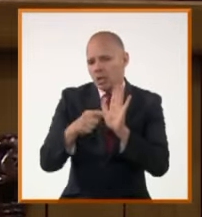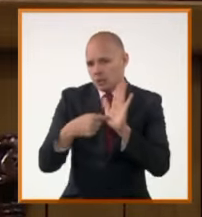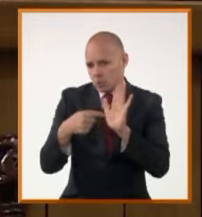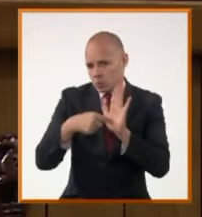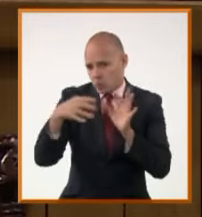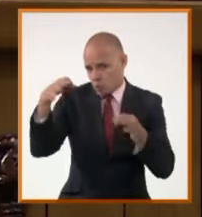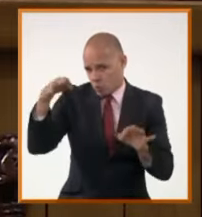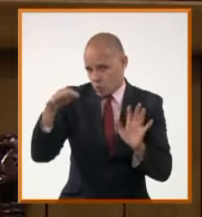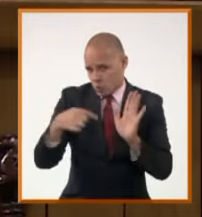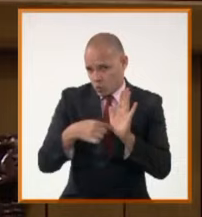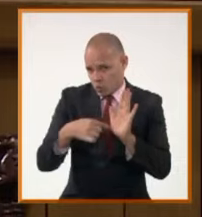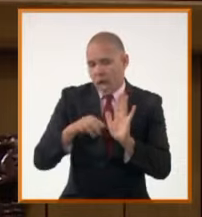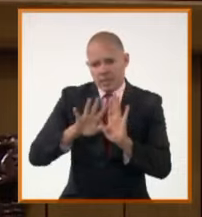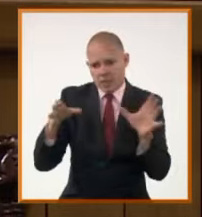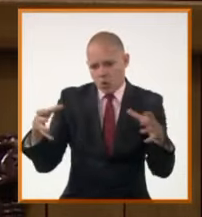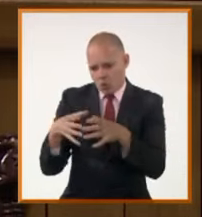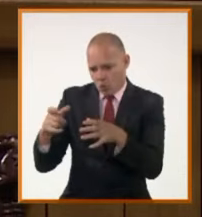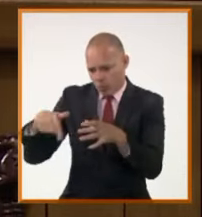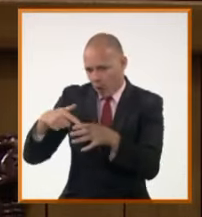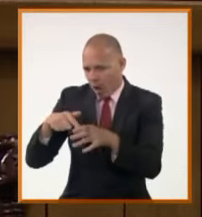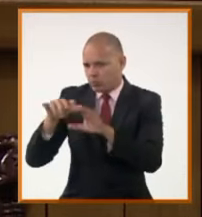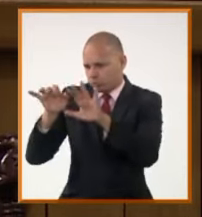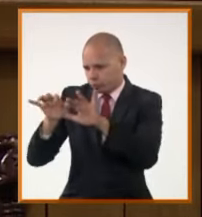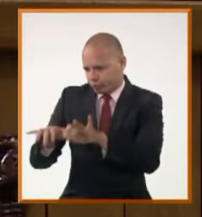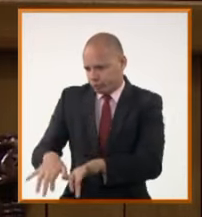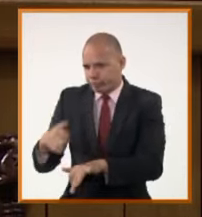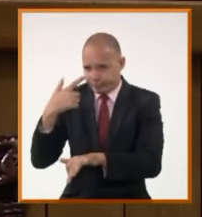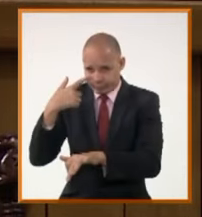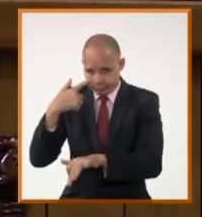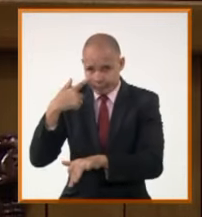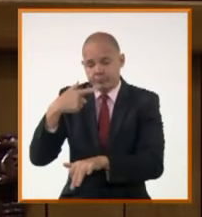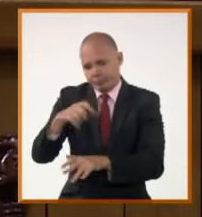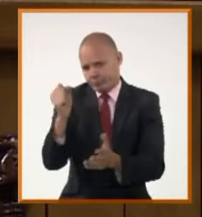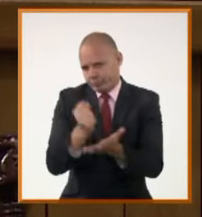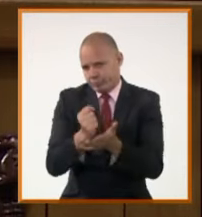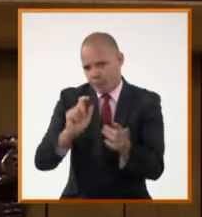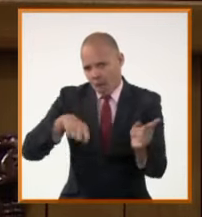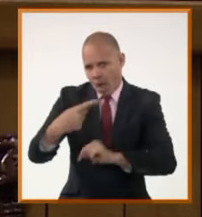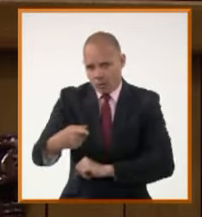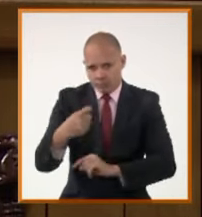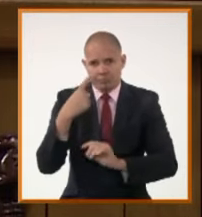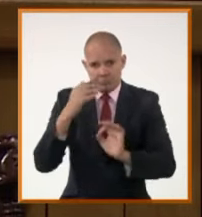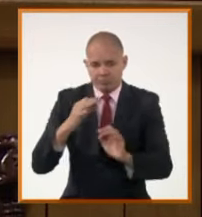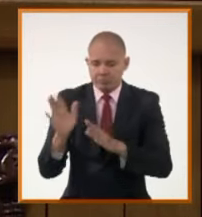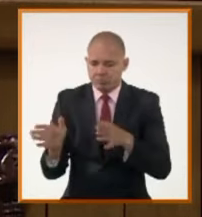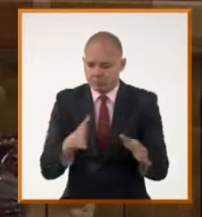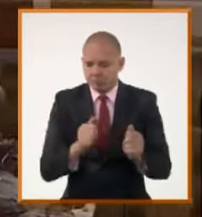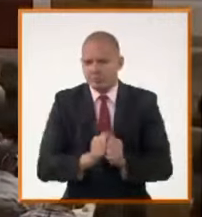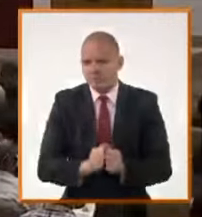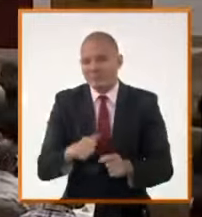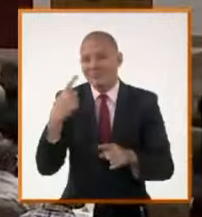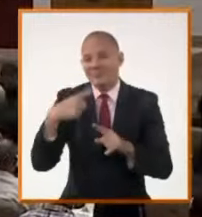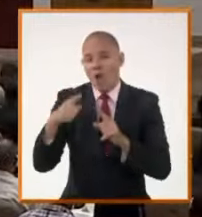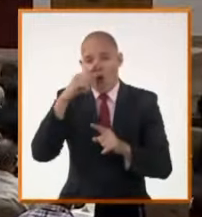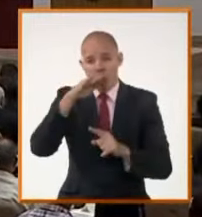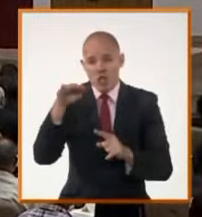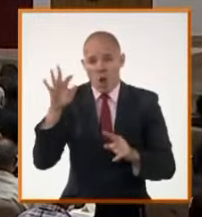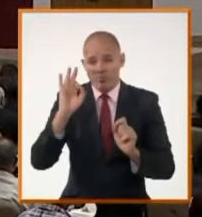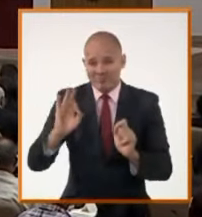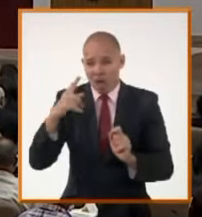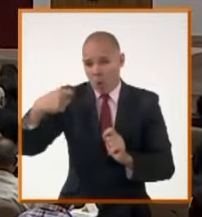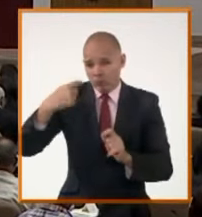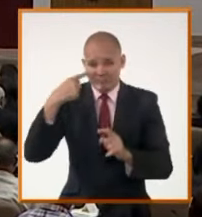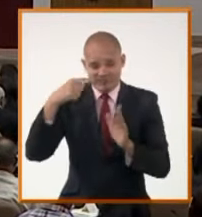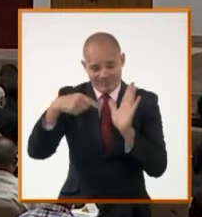esa delegación de competencia. Y, por otra parte, actualizar las normas jurídicas para la gestión estratégica